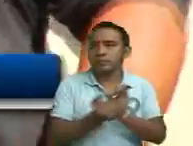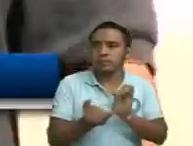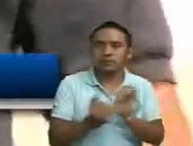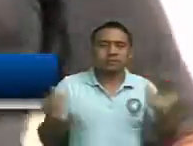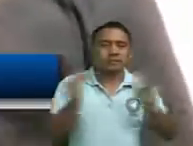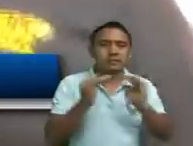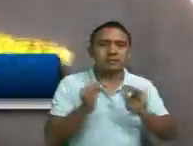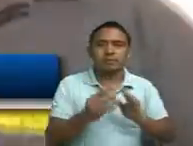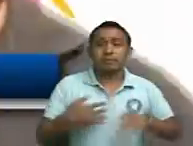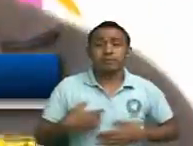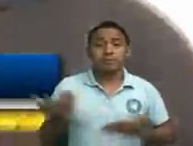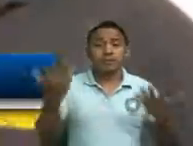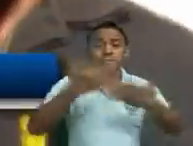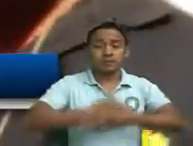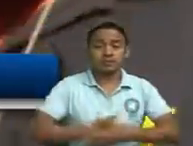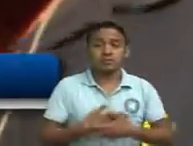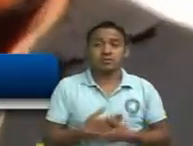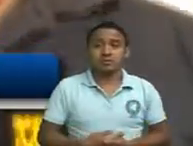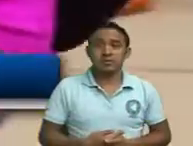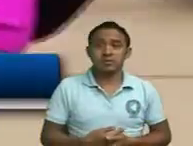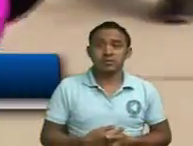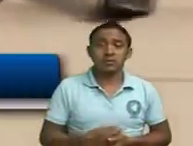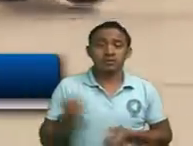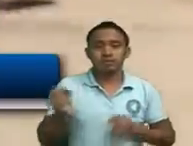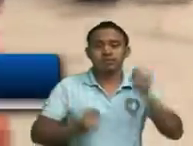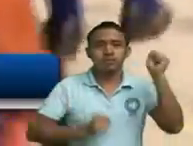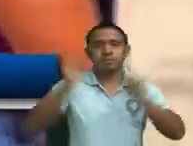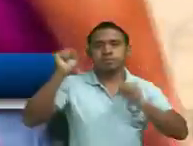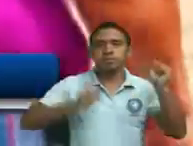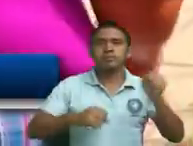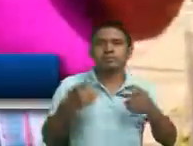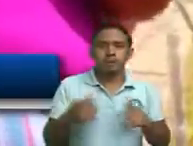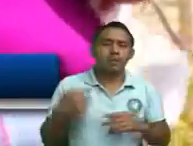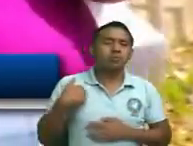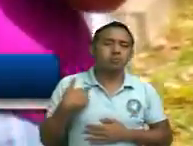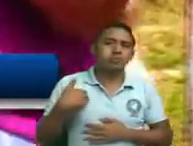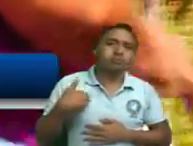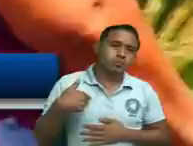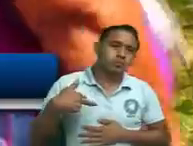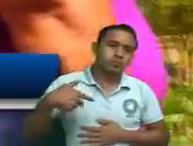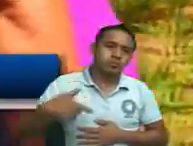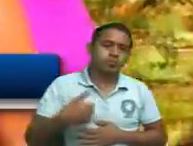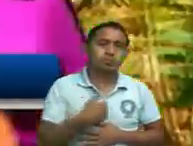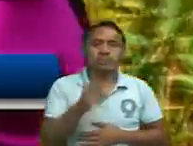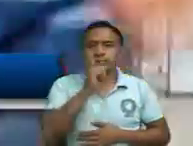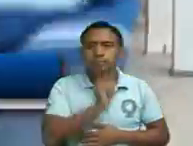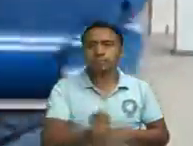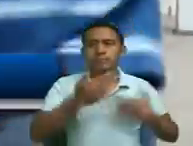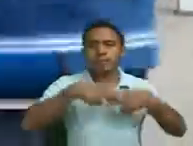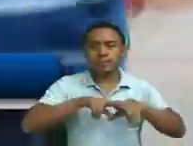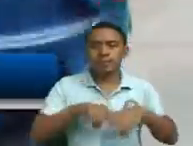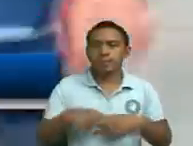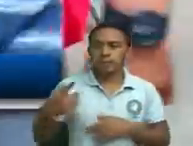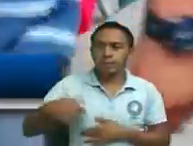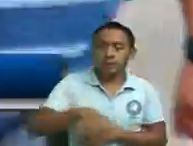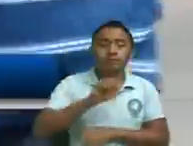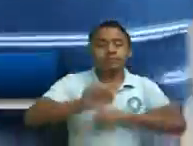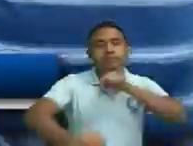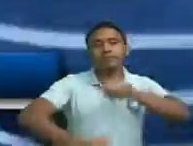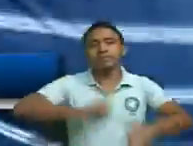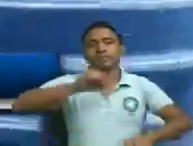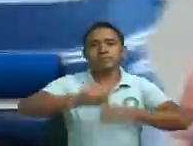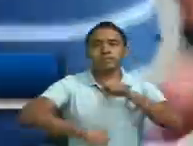es gente que sale en las noches, tal vez no hacen ejercicio, pero salen a caminar, les gusta andar en los parques con sus hijos, andar en